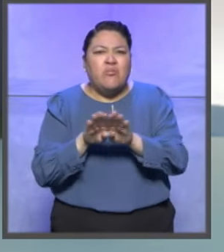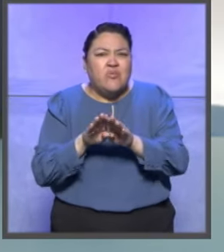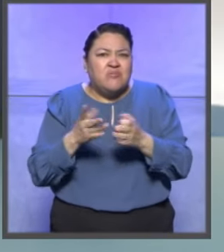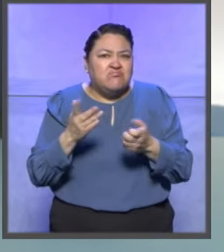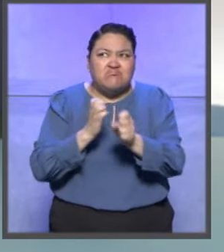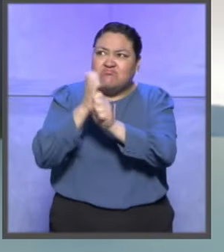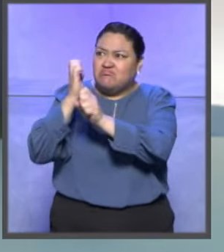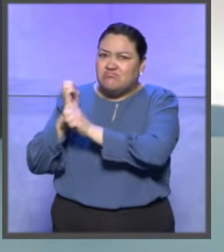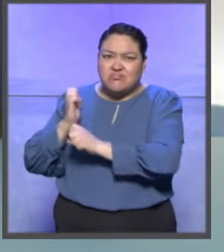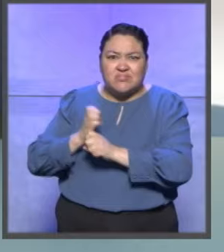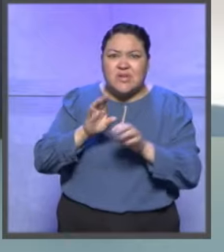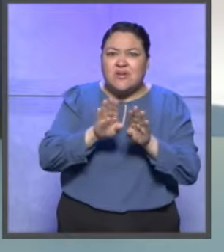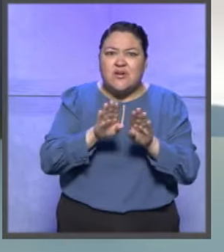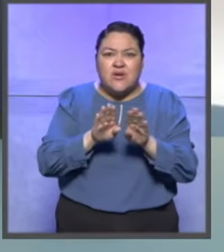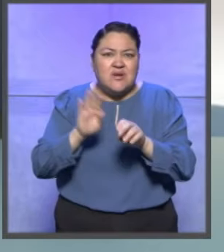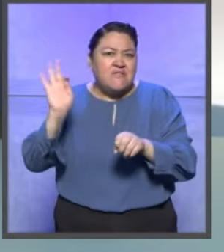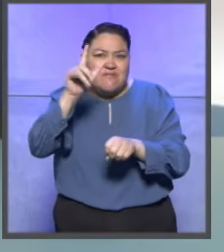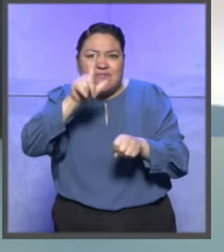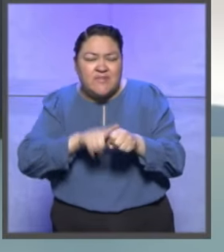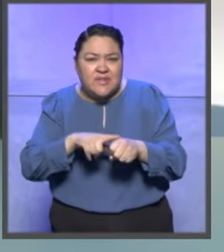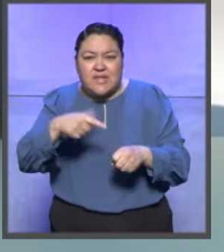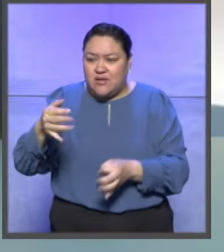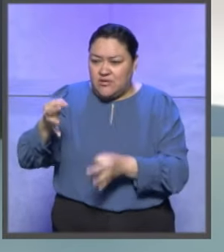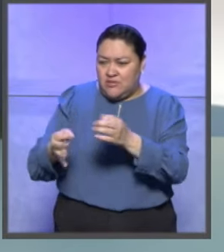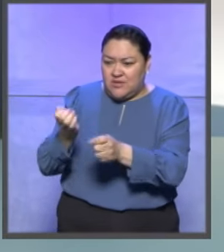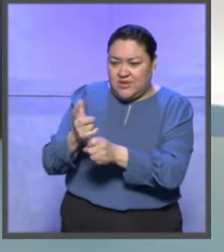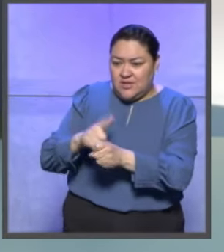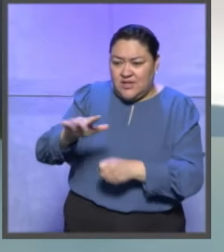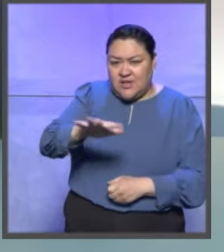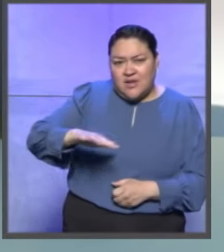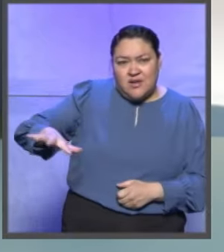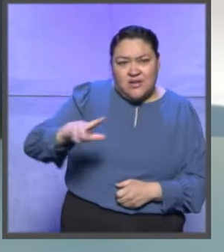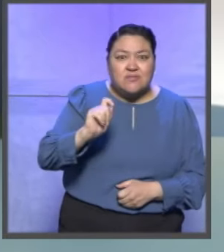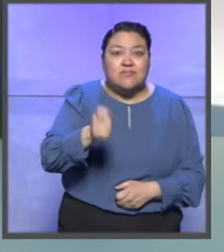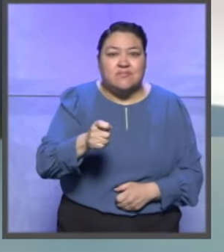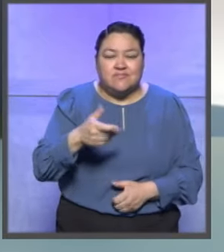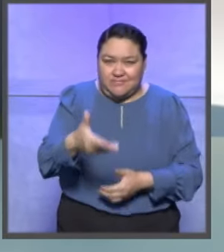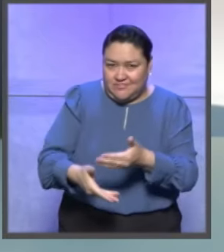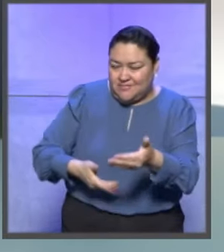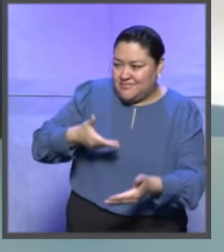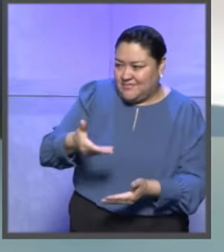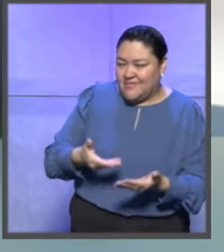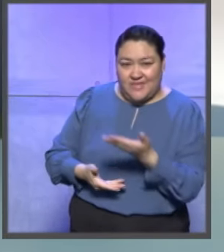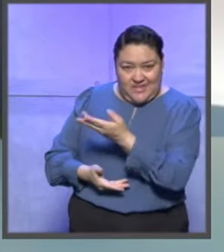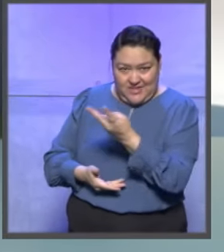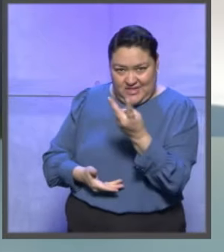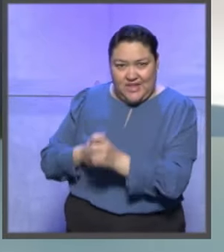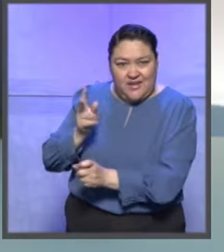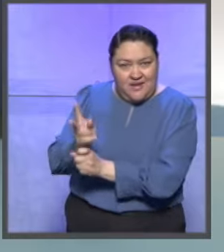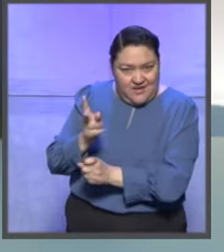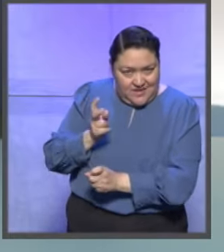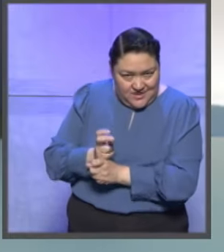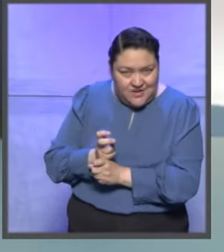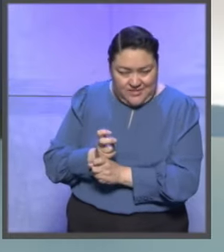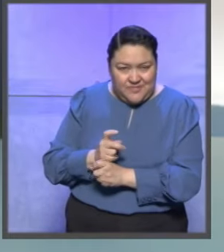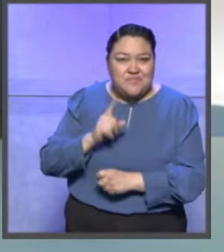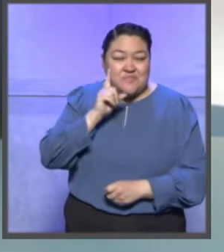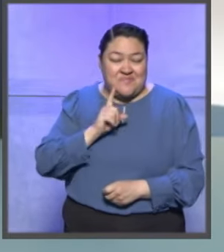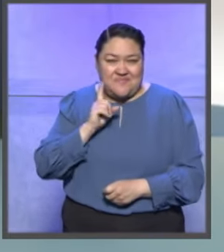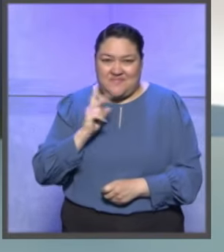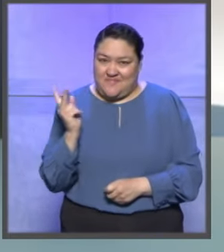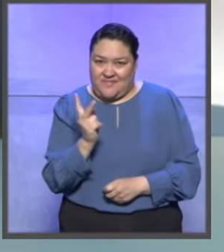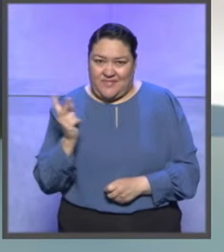y la justicia electoral local. Ya conoce usted el tema. Le quiero presentar a nuestras invitadas.